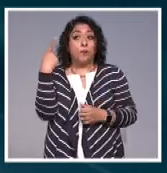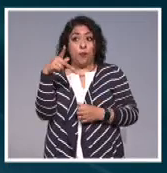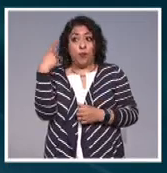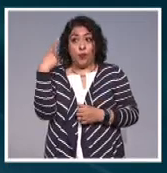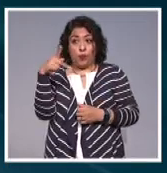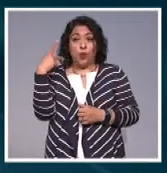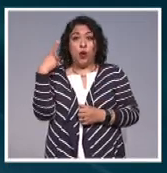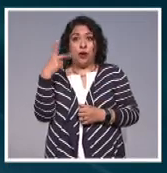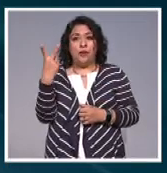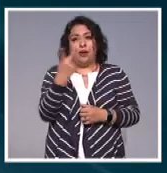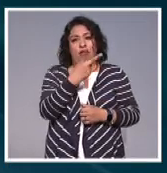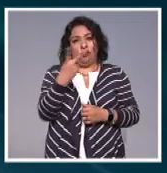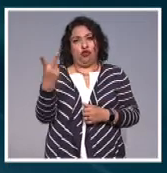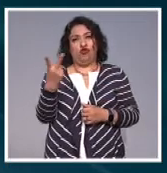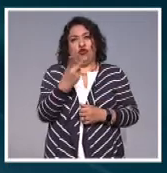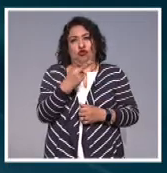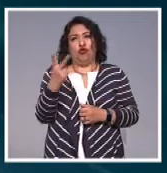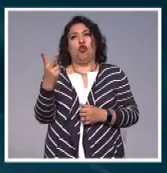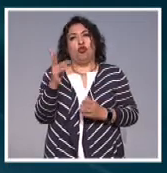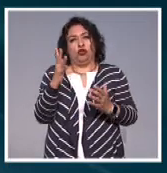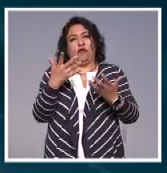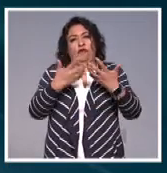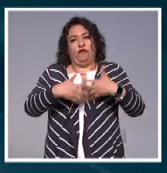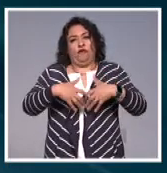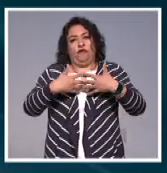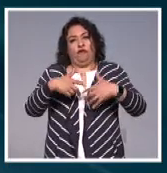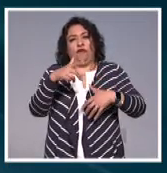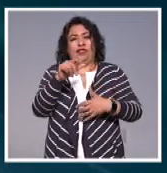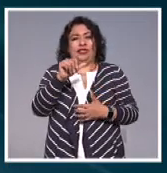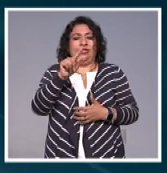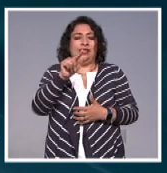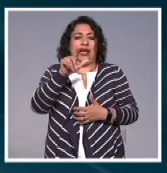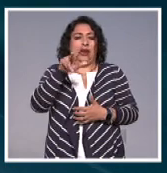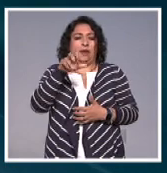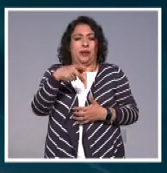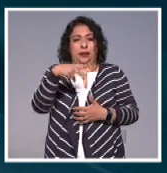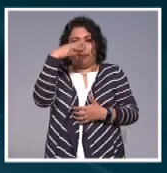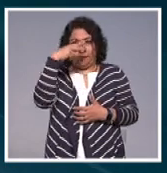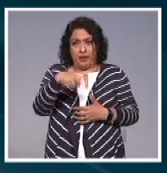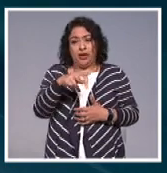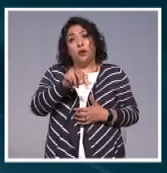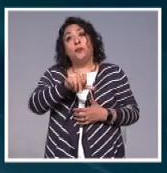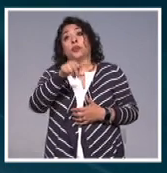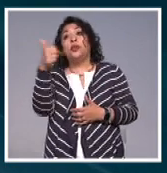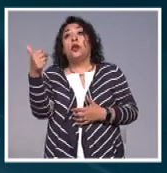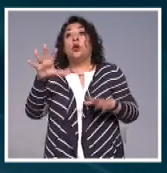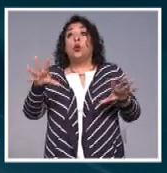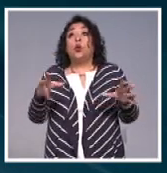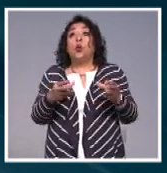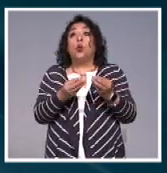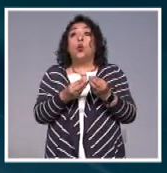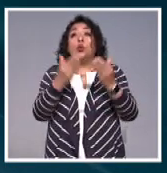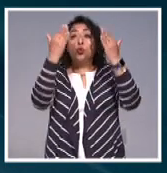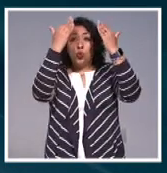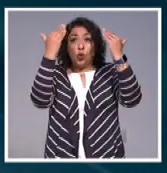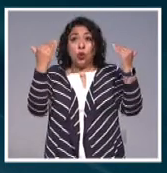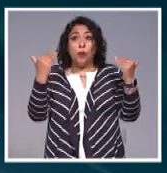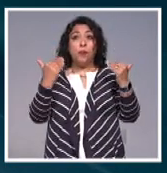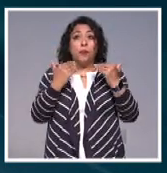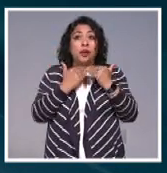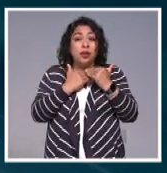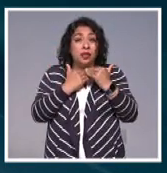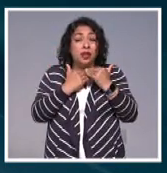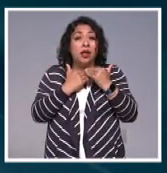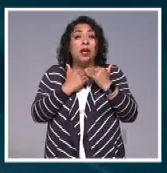son las dos entidades que producen la Talavera en México. Y por otro lado, el conjunto conventual y catedralicio